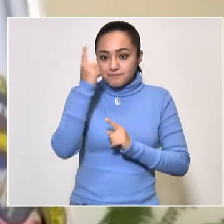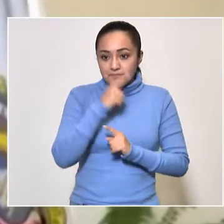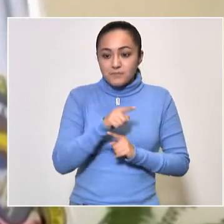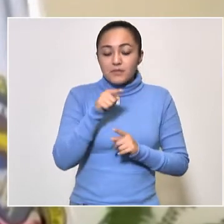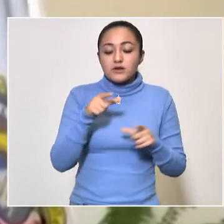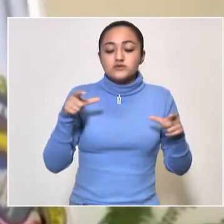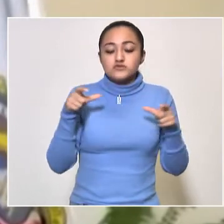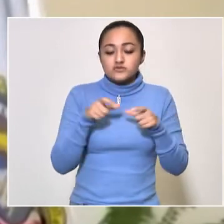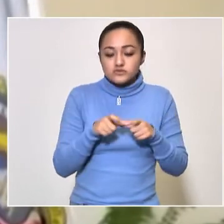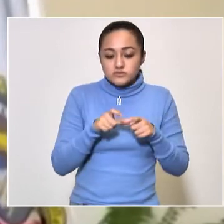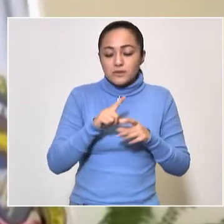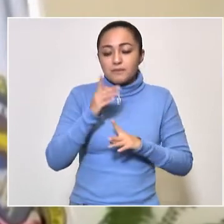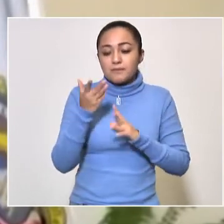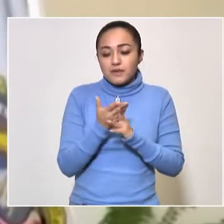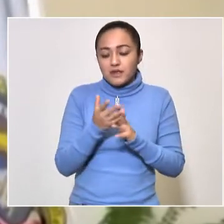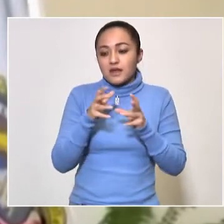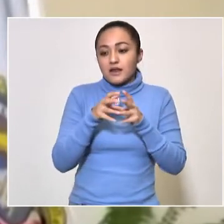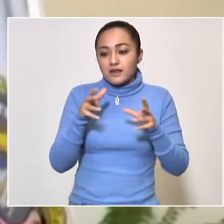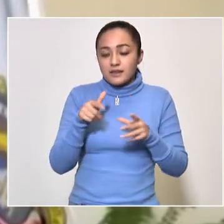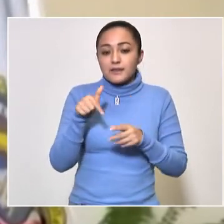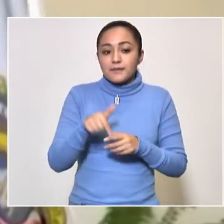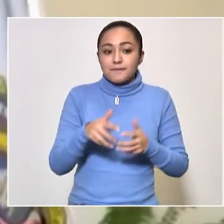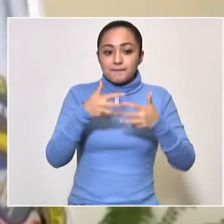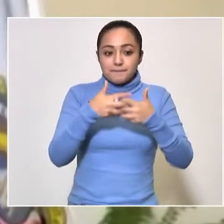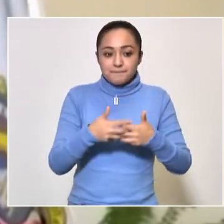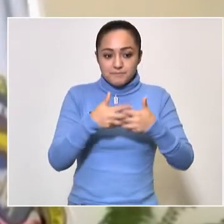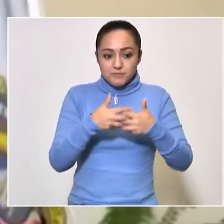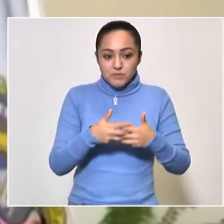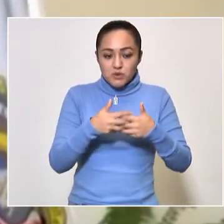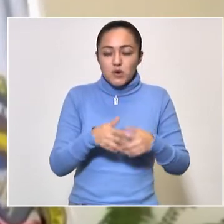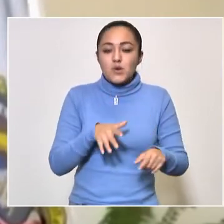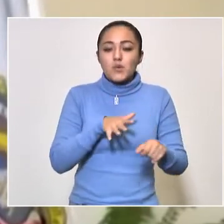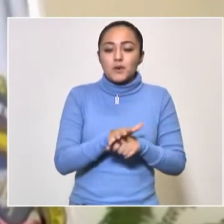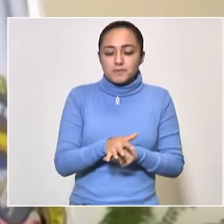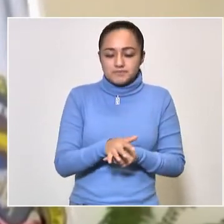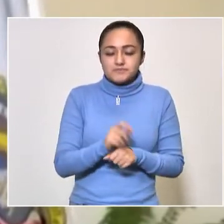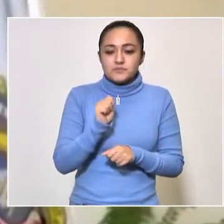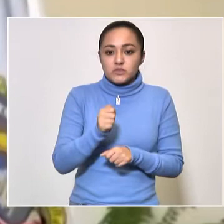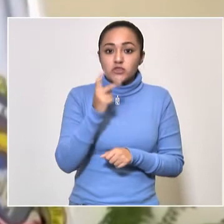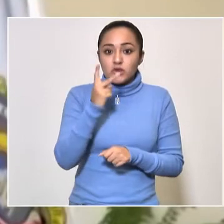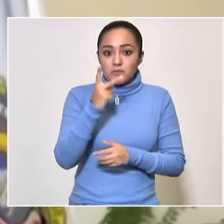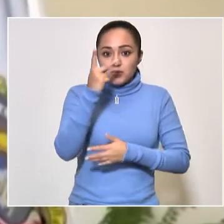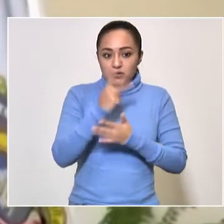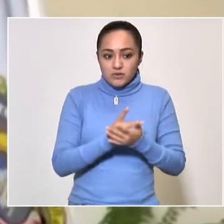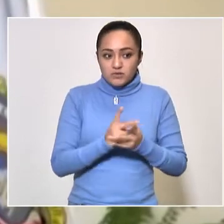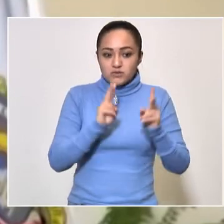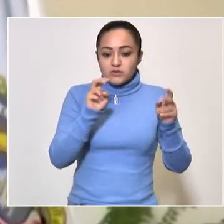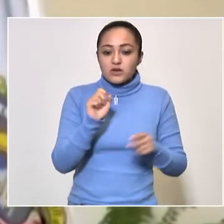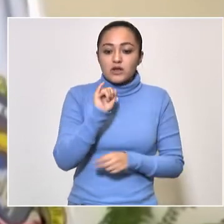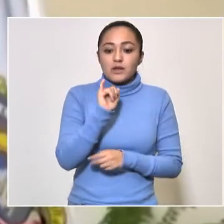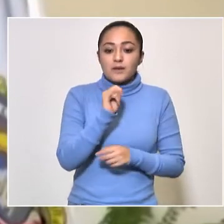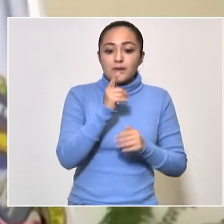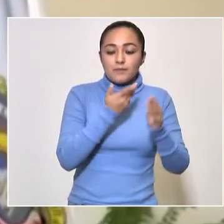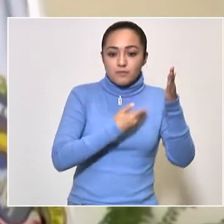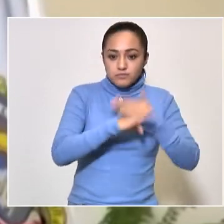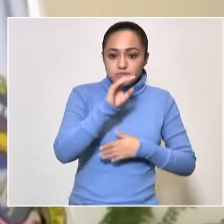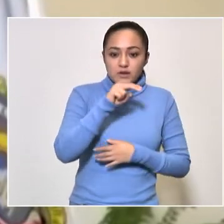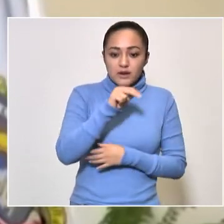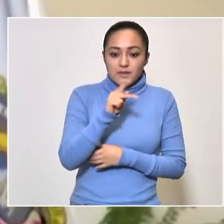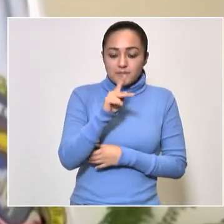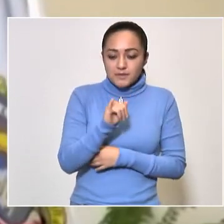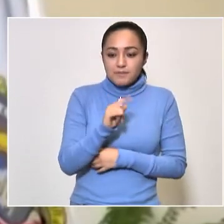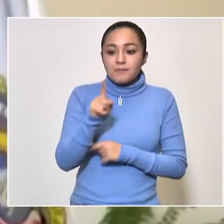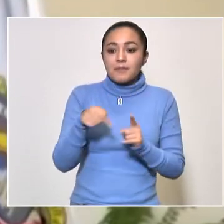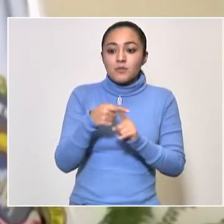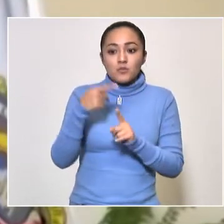micro, pequeñas y medianas empresas, mediante dos programas, Impulso NAFIN más Puebla,